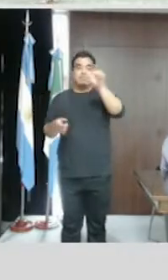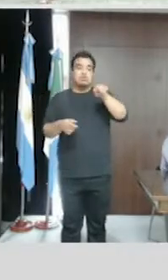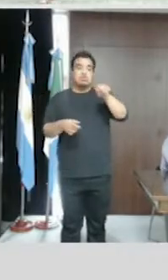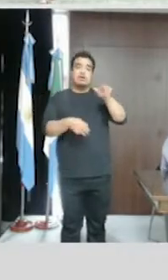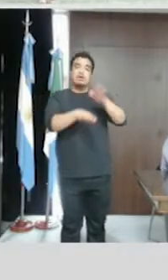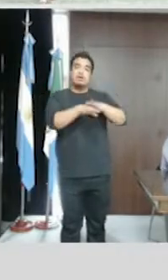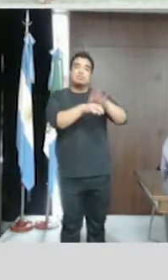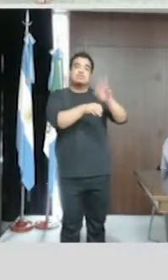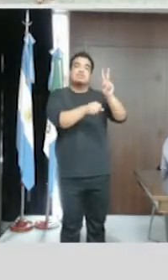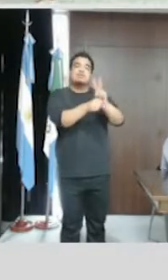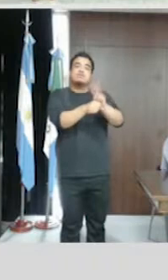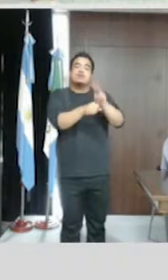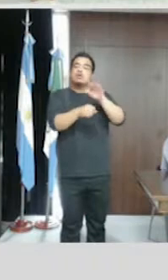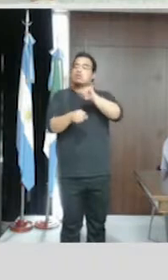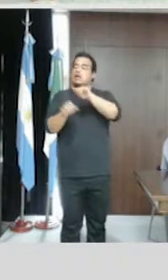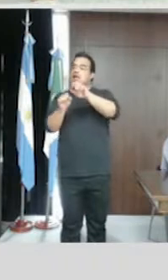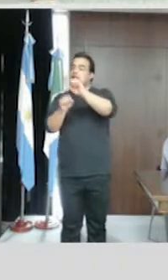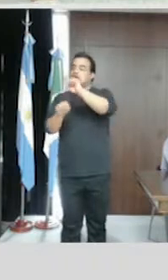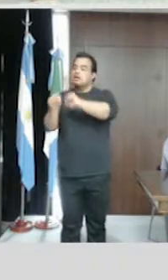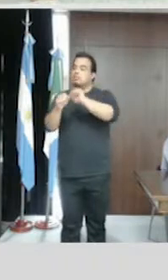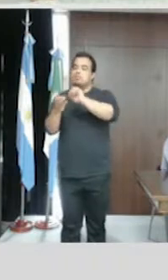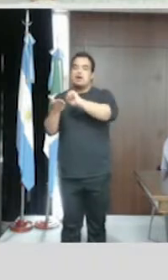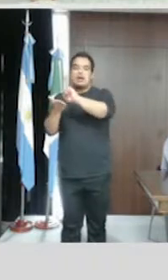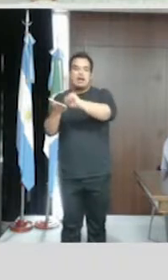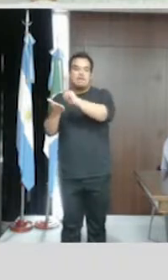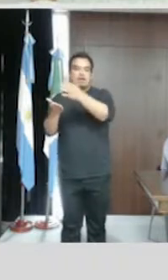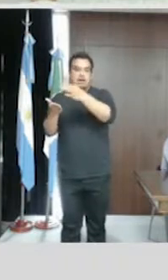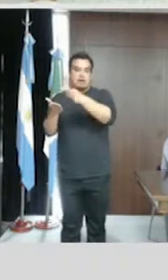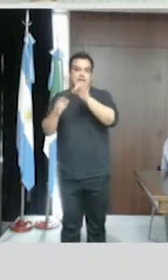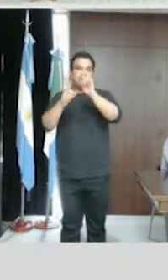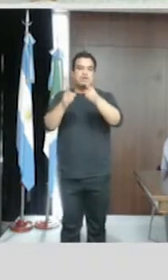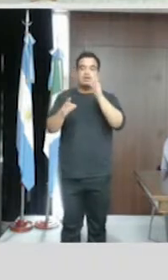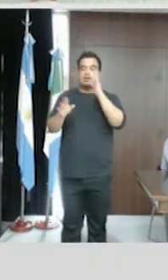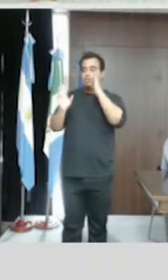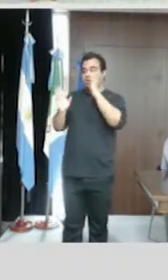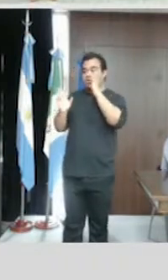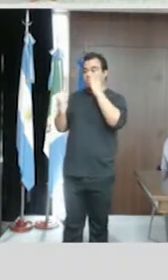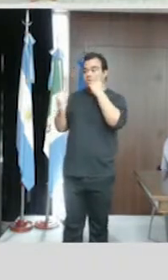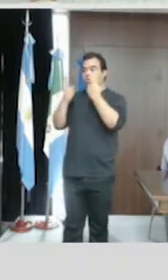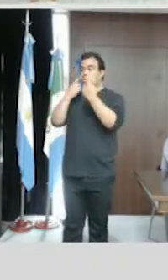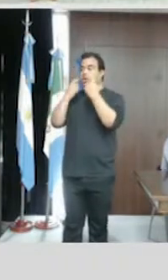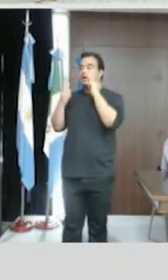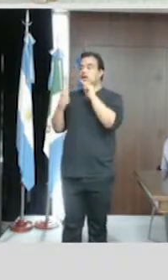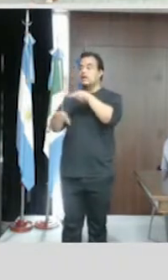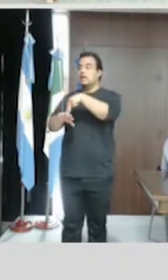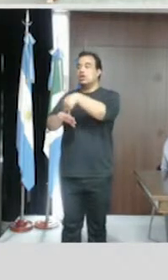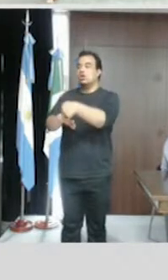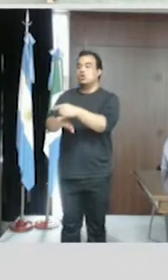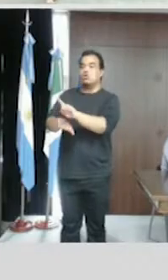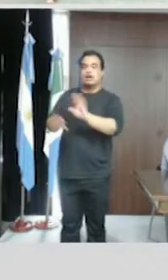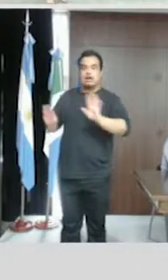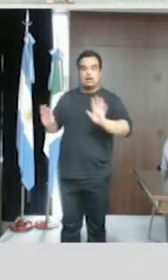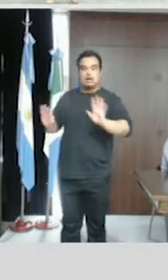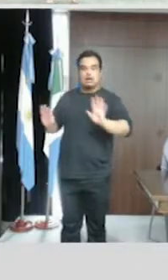higienizando, tiene que estar vigilando que no se caiga. Bueno, son conductas que van a requerir